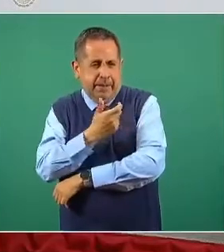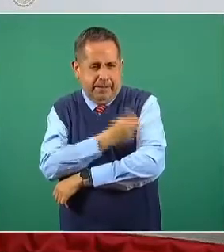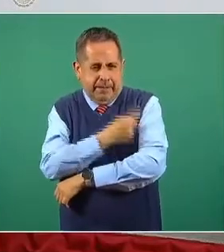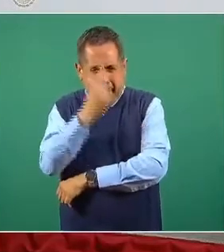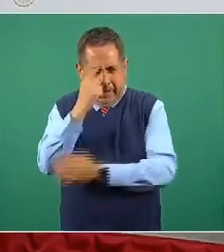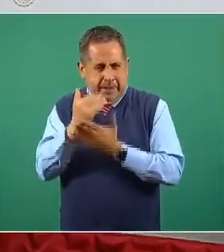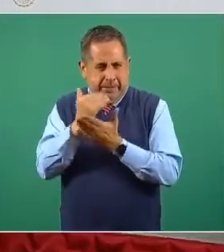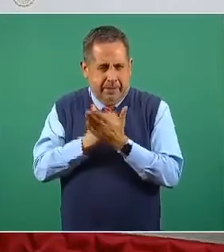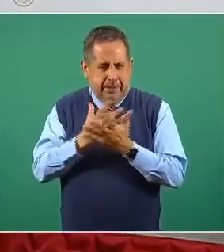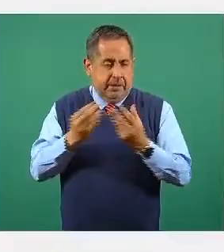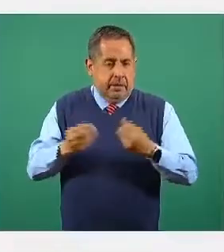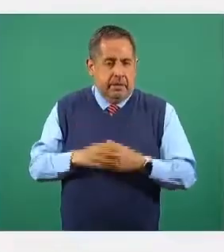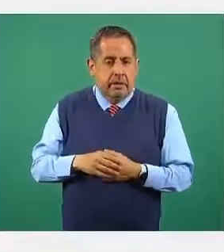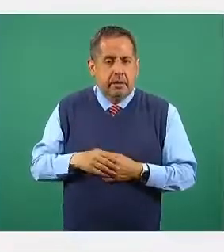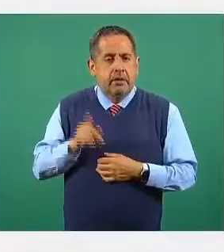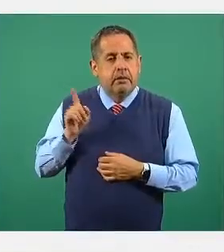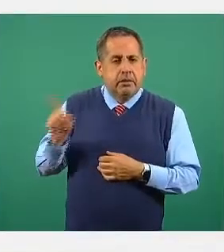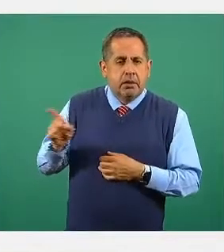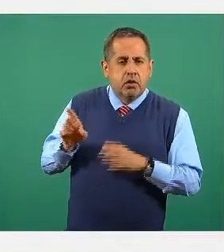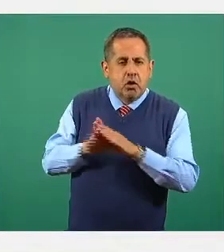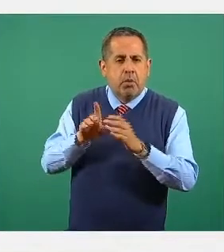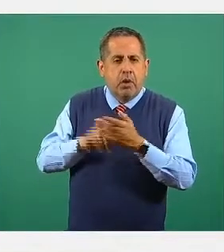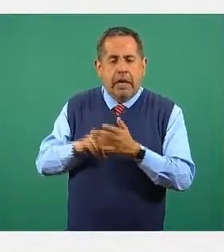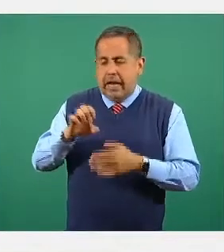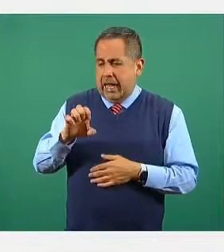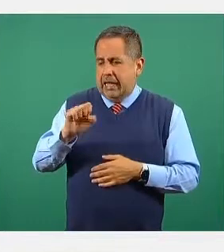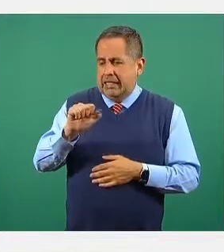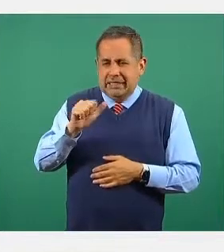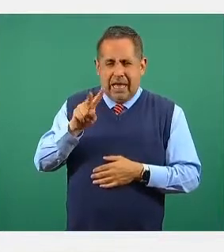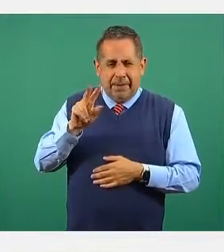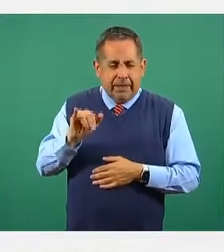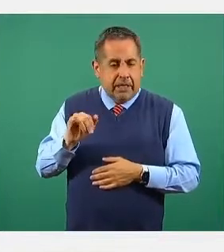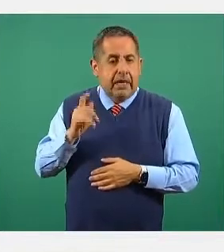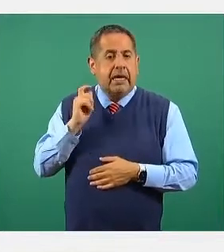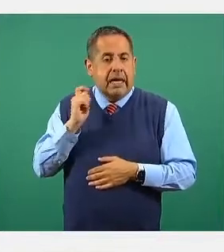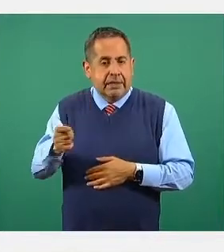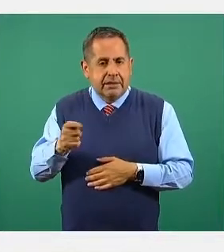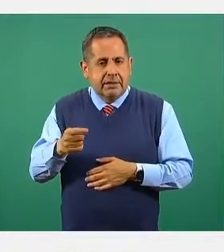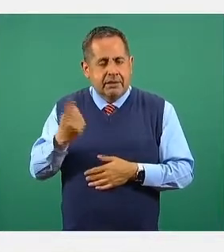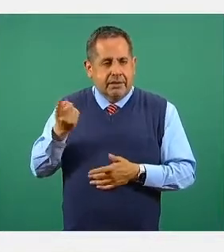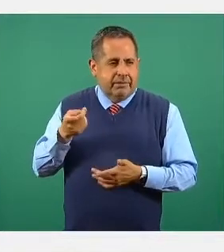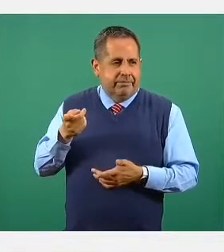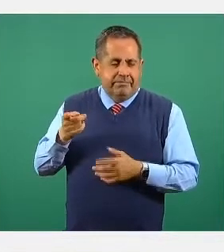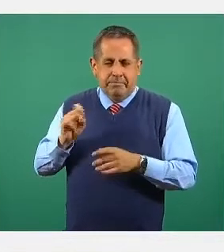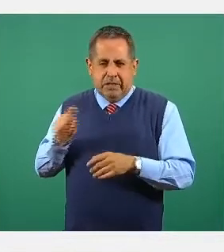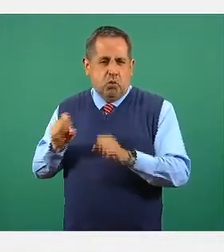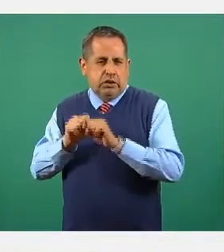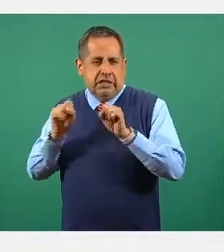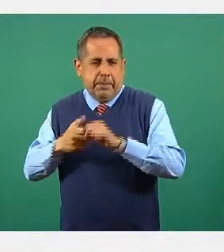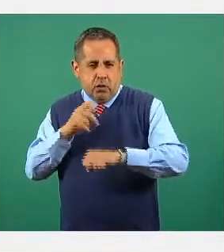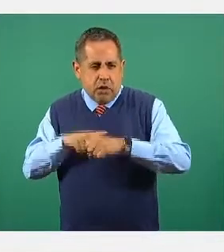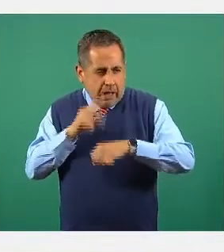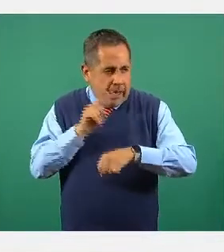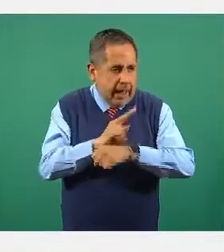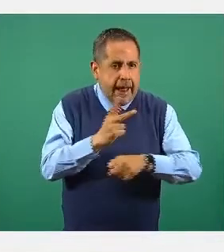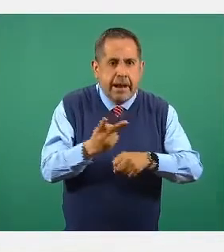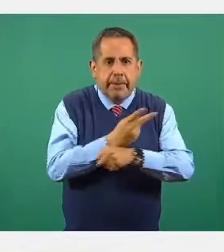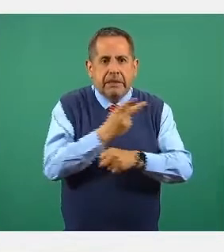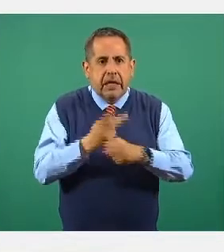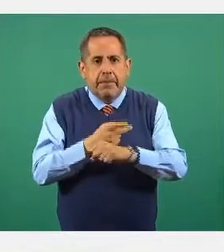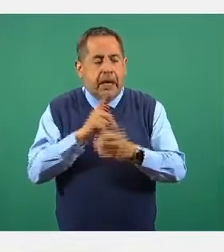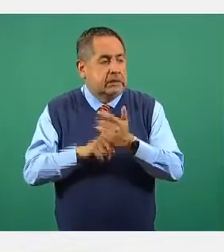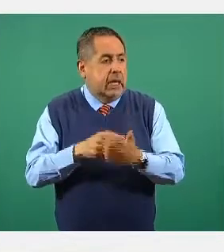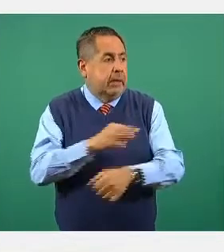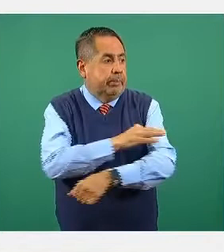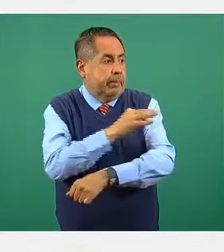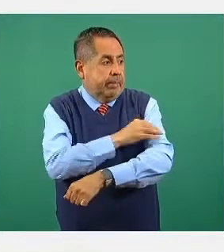inmunización. ESAVIS, este es un componente que también maneja el Sistema Nacional de Vigilancia Epidemiológica, es decir, en este momento